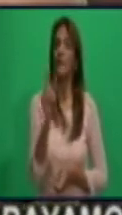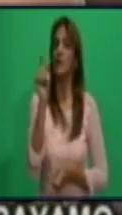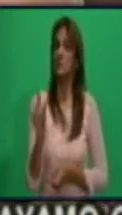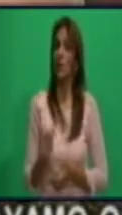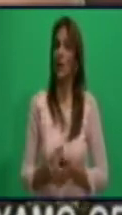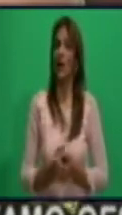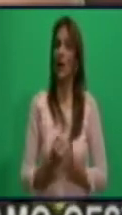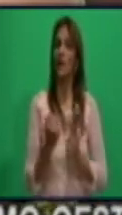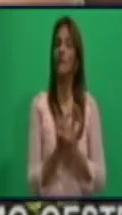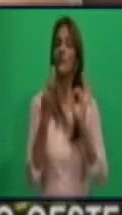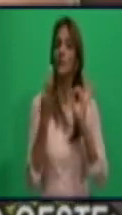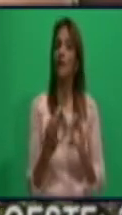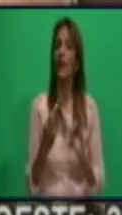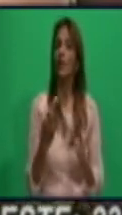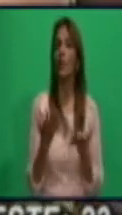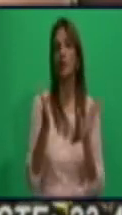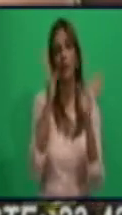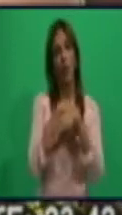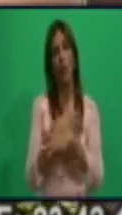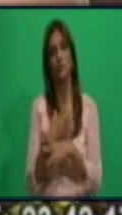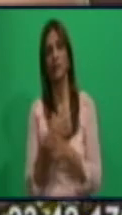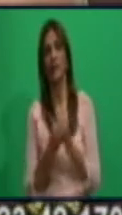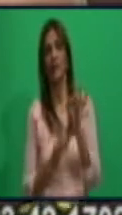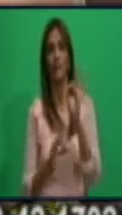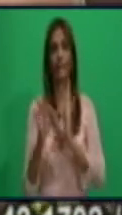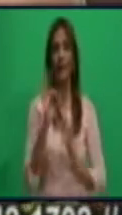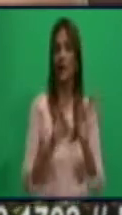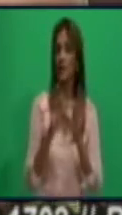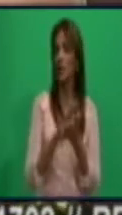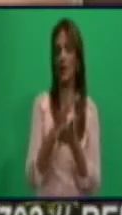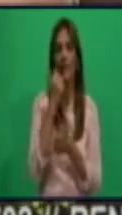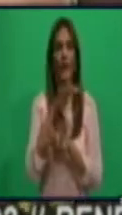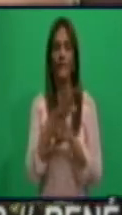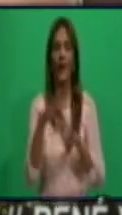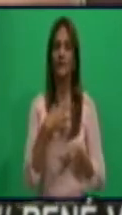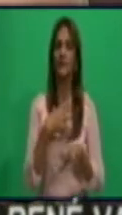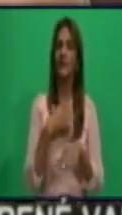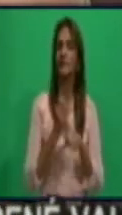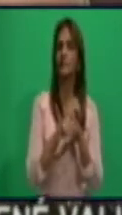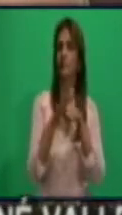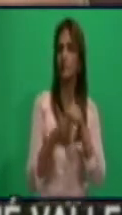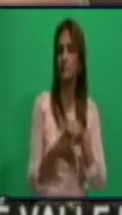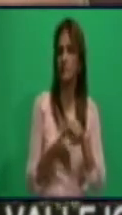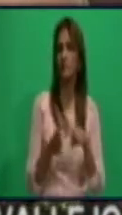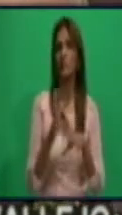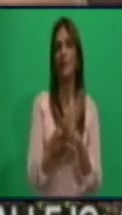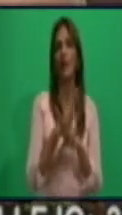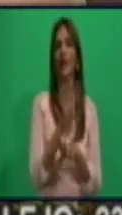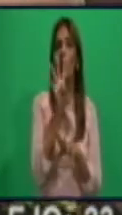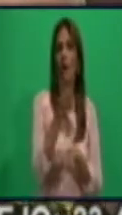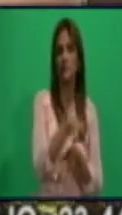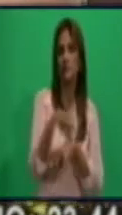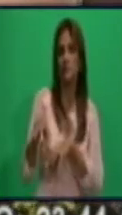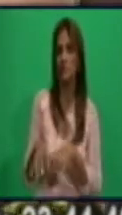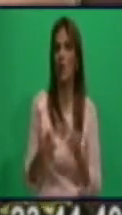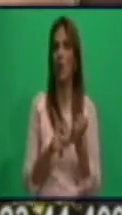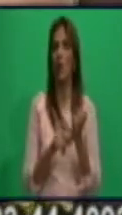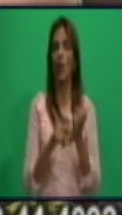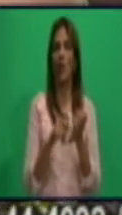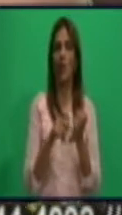bajo riesgo en los centros de Villa Cautillo, El Dátil, Campus 2 y la Facultad de Ciencias Médicas, las